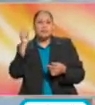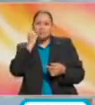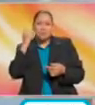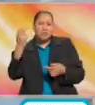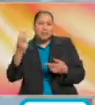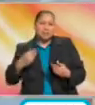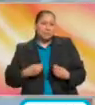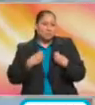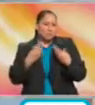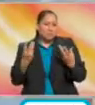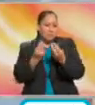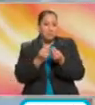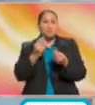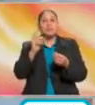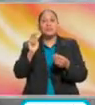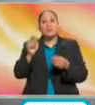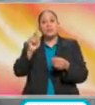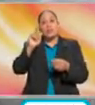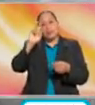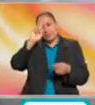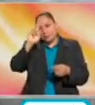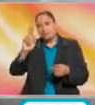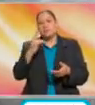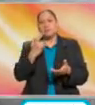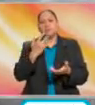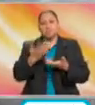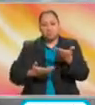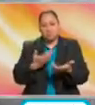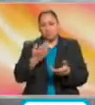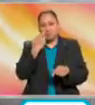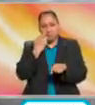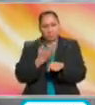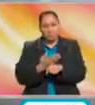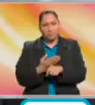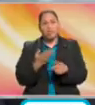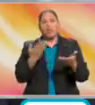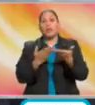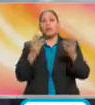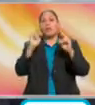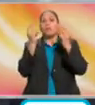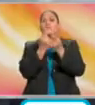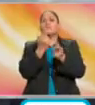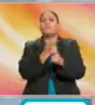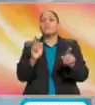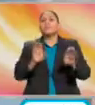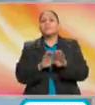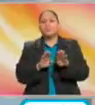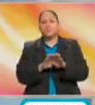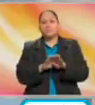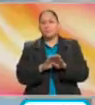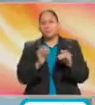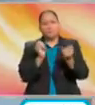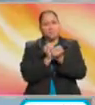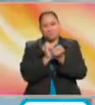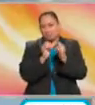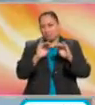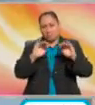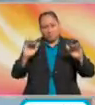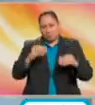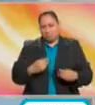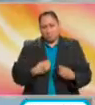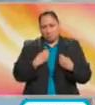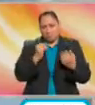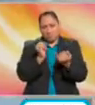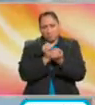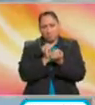común, de ayuda y respeto. ¿Y Muy responsabilidades? Eso. Y responsabilidad. ¿Cómo queda el concubinato? El concubinato queda en igualdad de circunstancias,